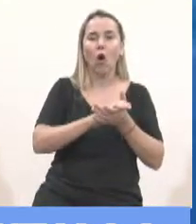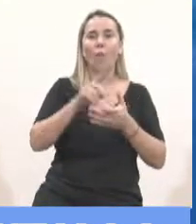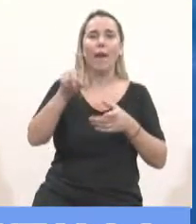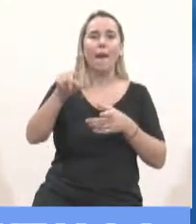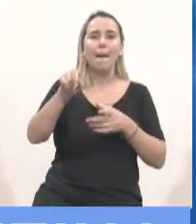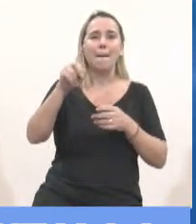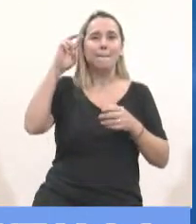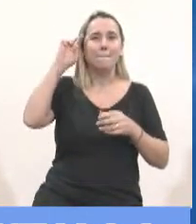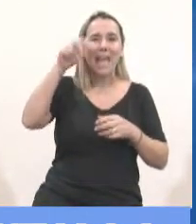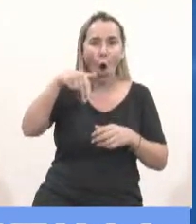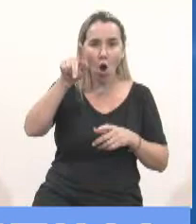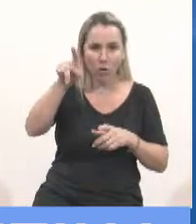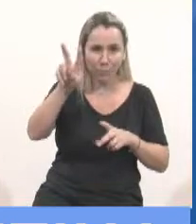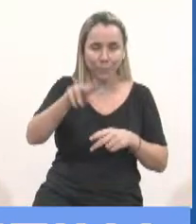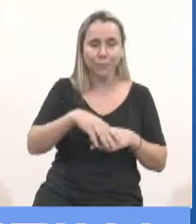Perón